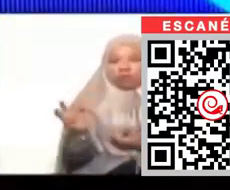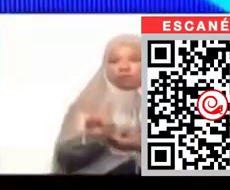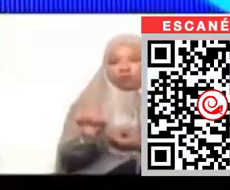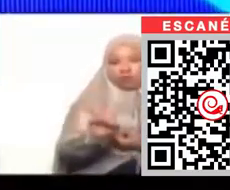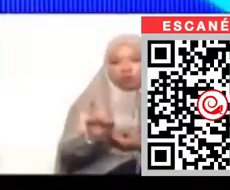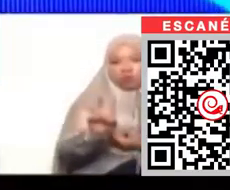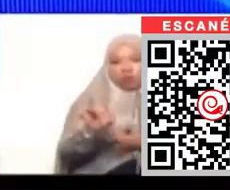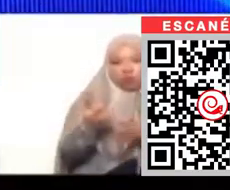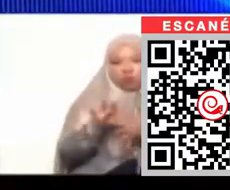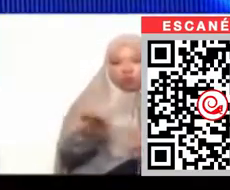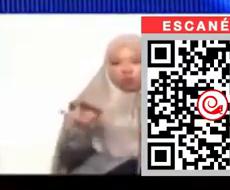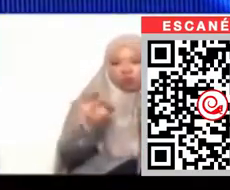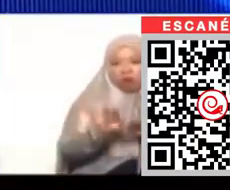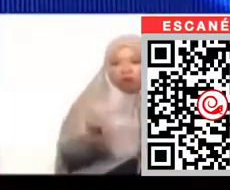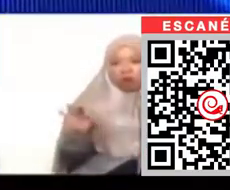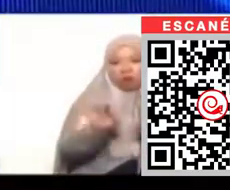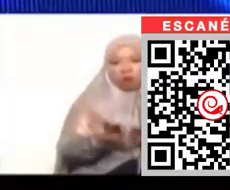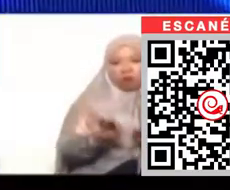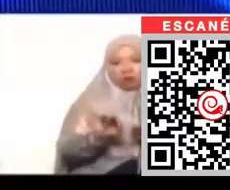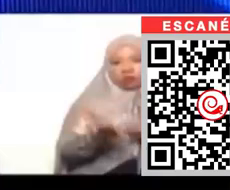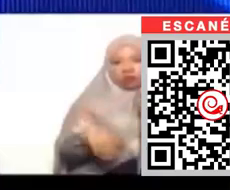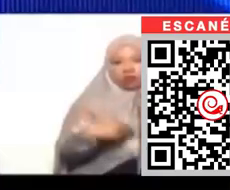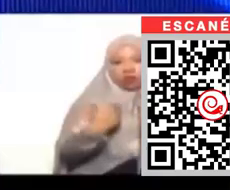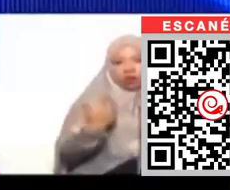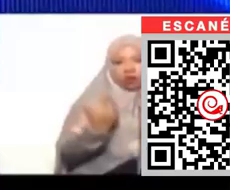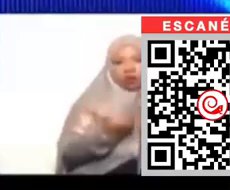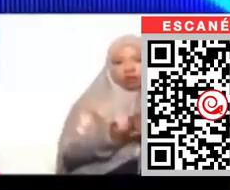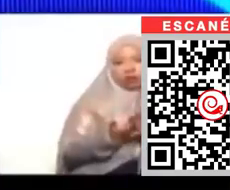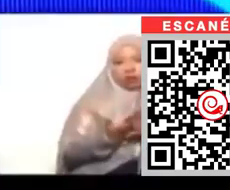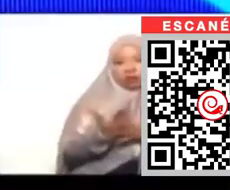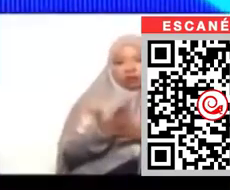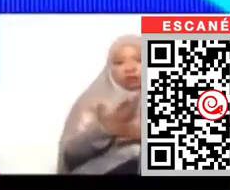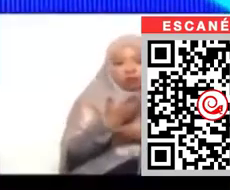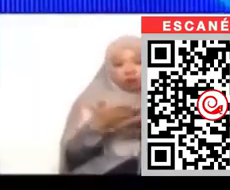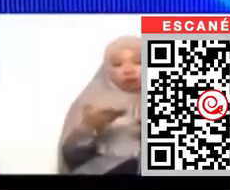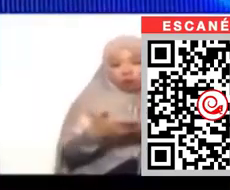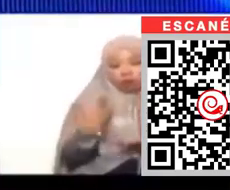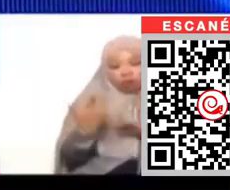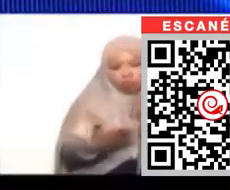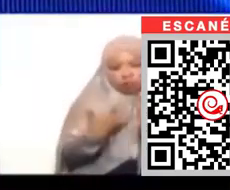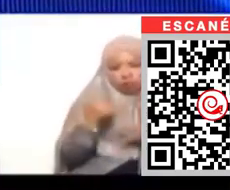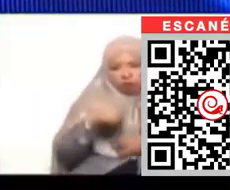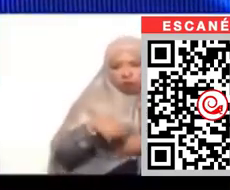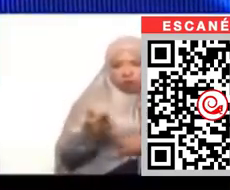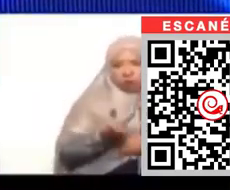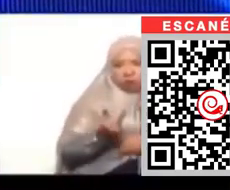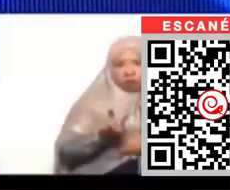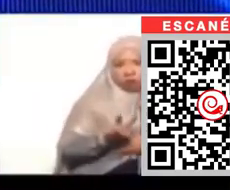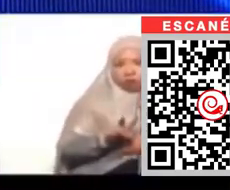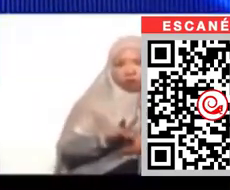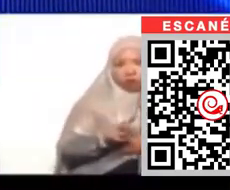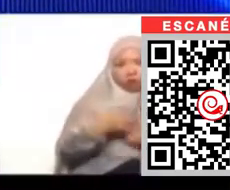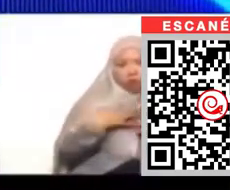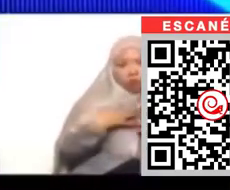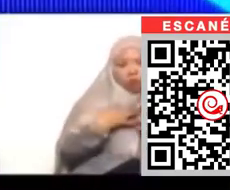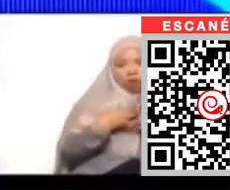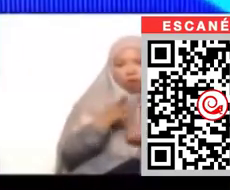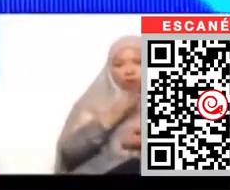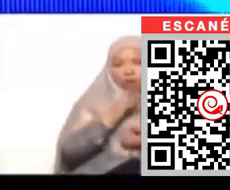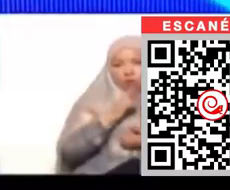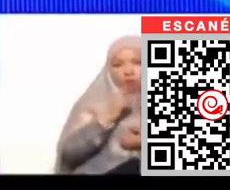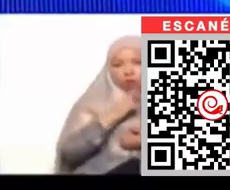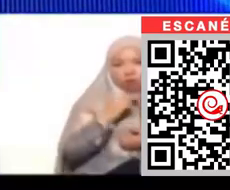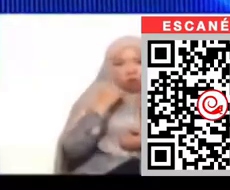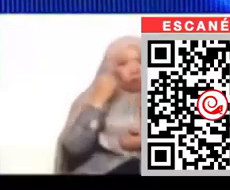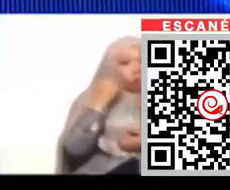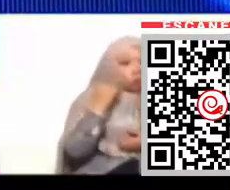Eso no es una cosa traída de las teorías, eso lo hicieron de verdad. Porque si una persona tenía franela roja y tenía el